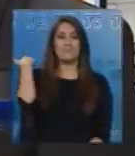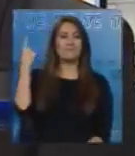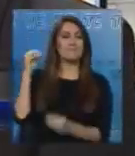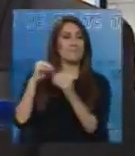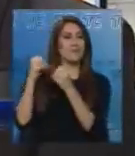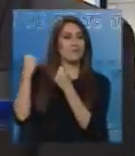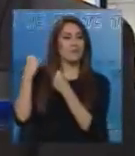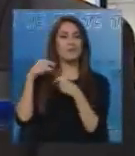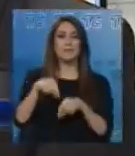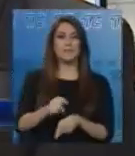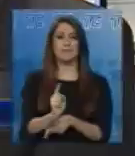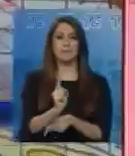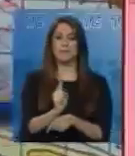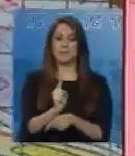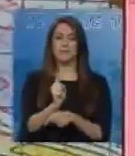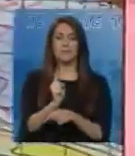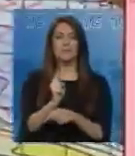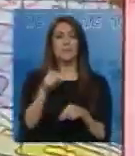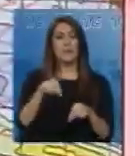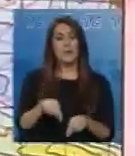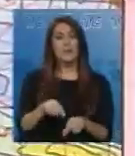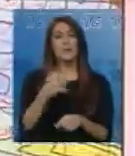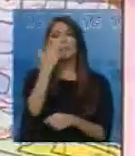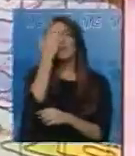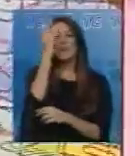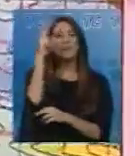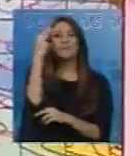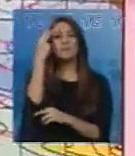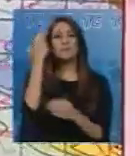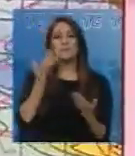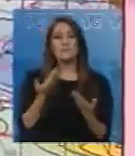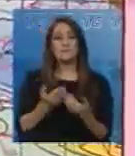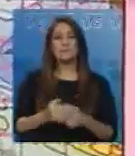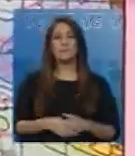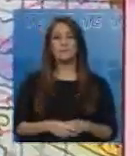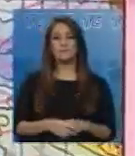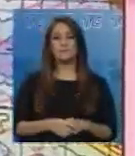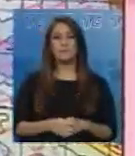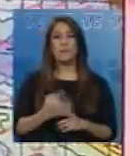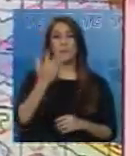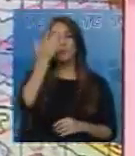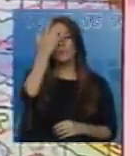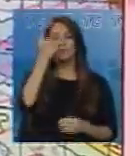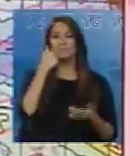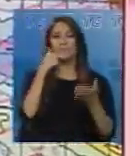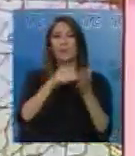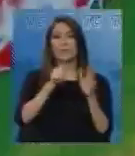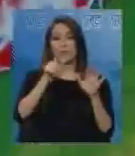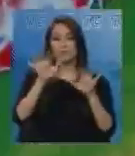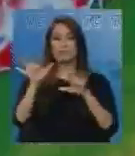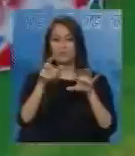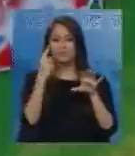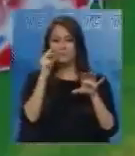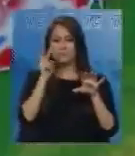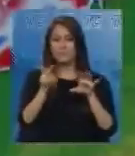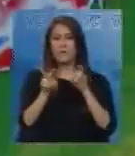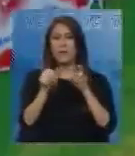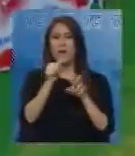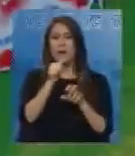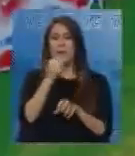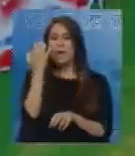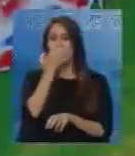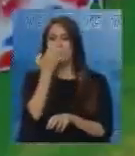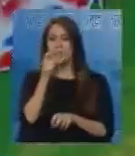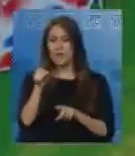del Niño 97-98, no. Debido a que en la biota planctónica, por ejemplo, encontramos especies de aguas cálidas